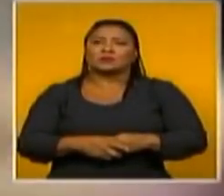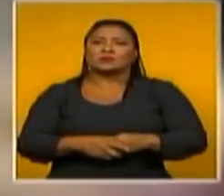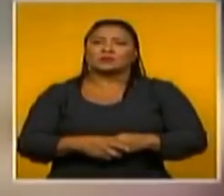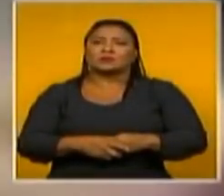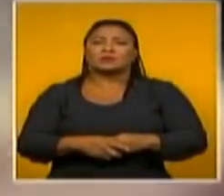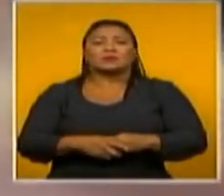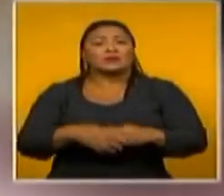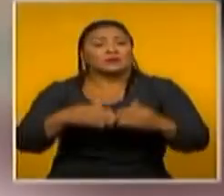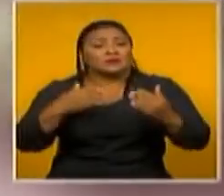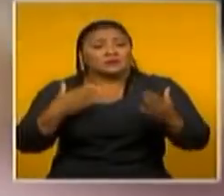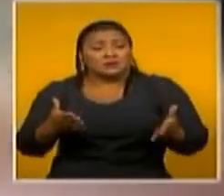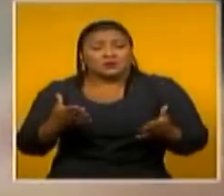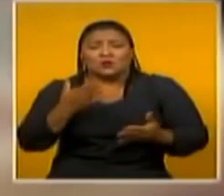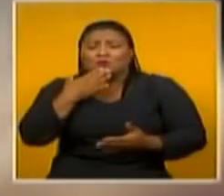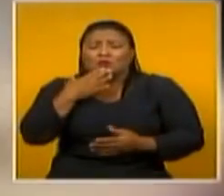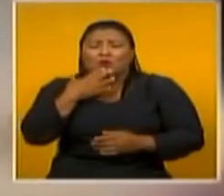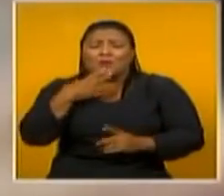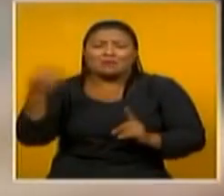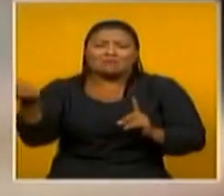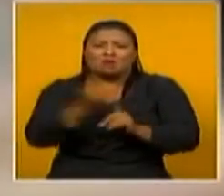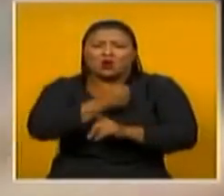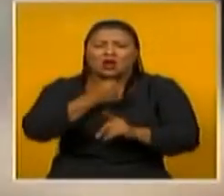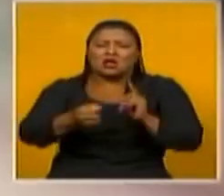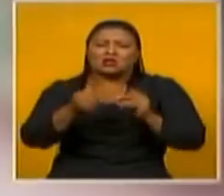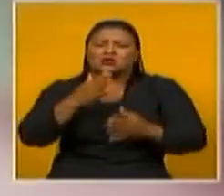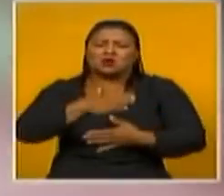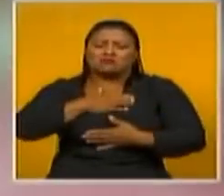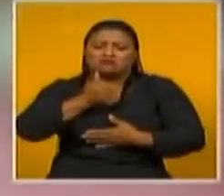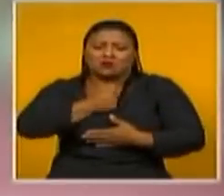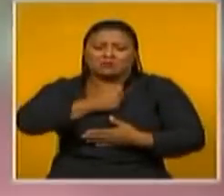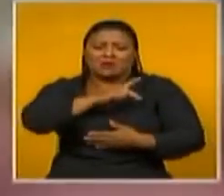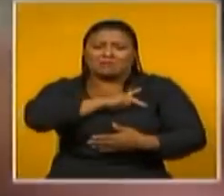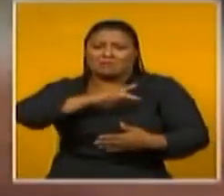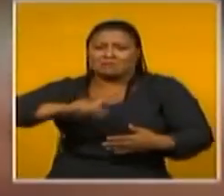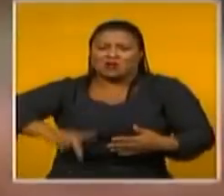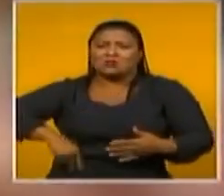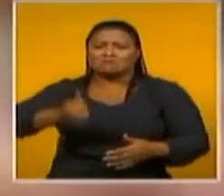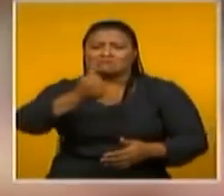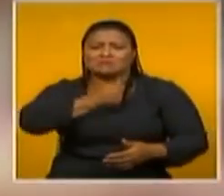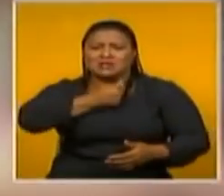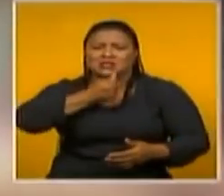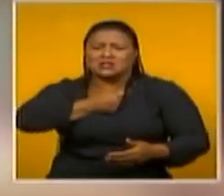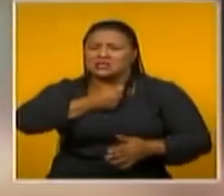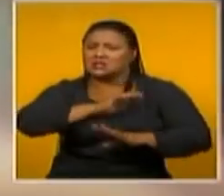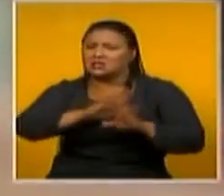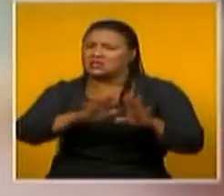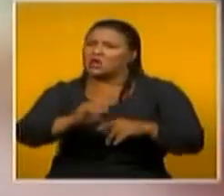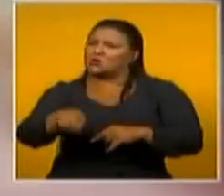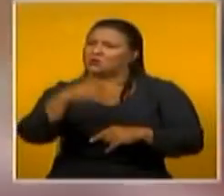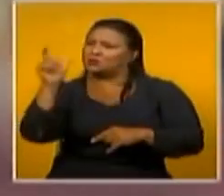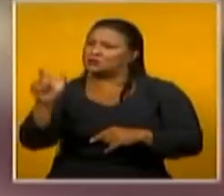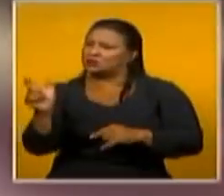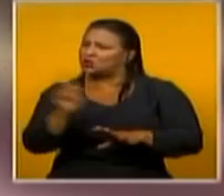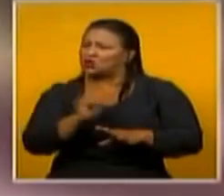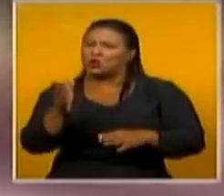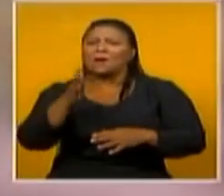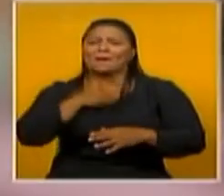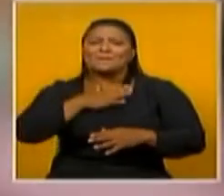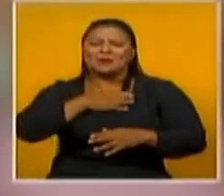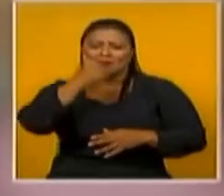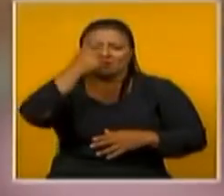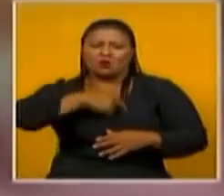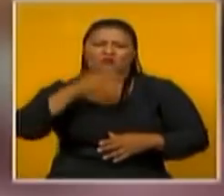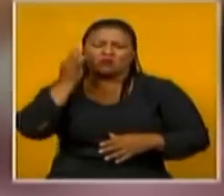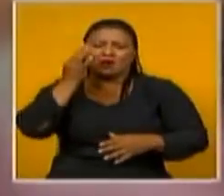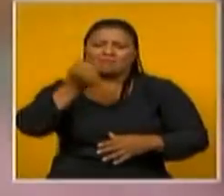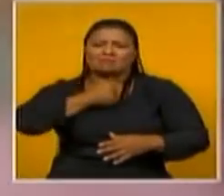He sido víctima de violación en mi intimidad. Mi intimidad es mía y de nadie más. Mi sexualidad es mía y